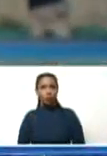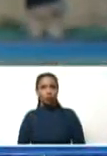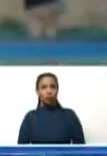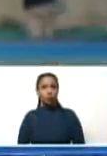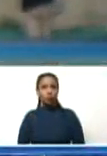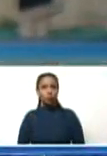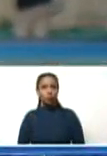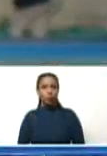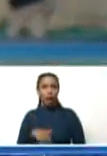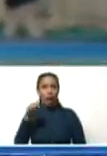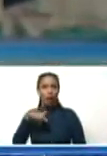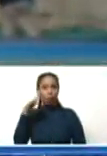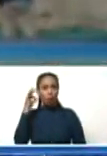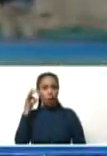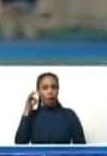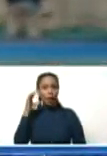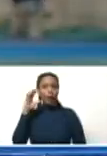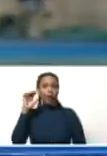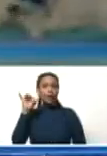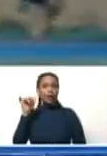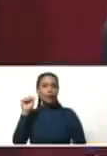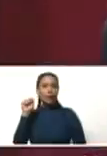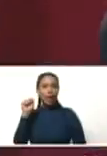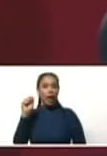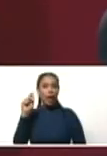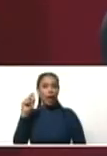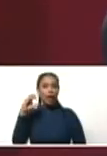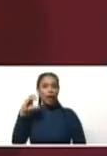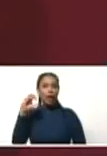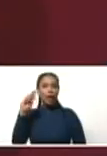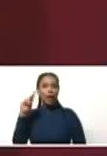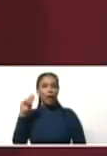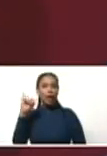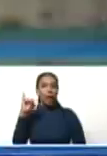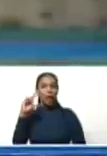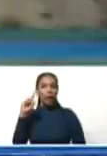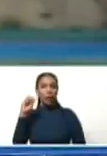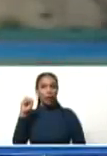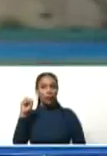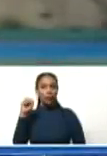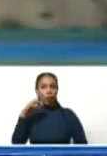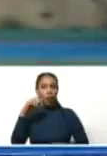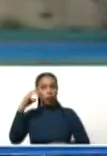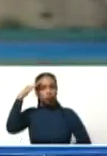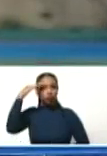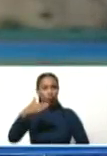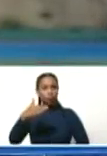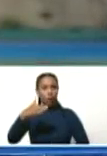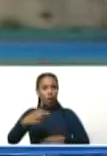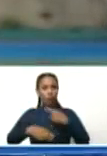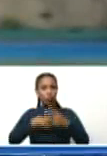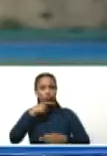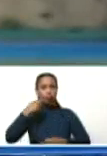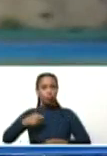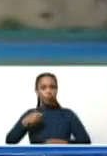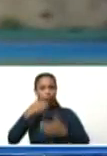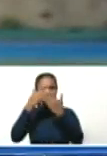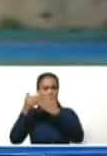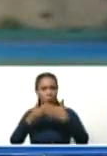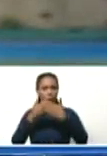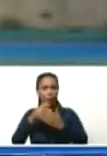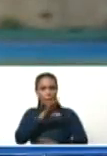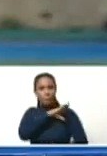Aquí está Jacqueline del Valle Luna Gómez. Ajá, oficial revolucionaria, Rusia. La